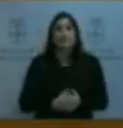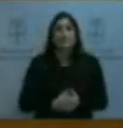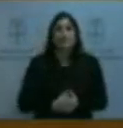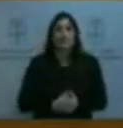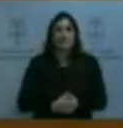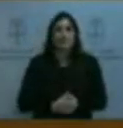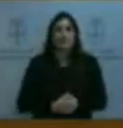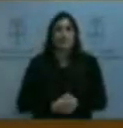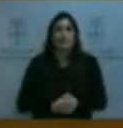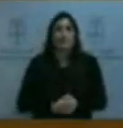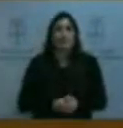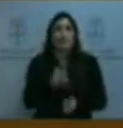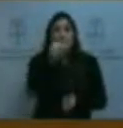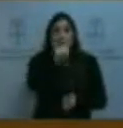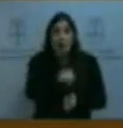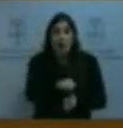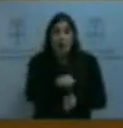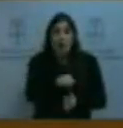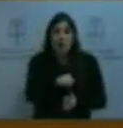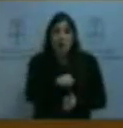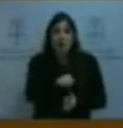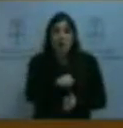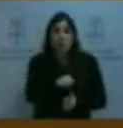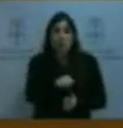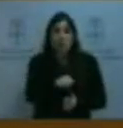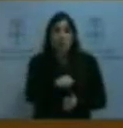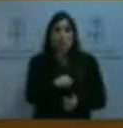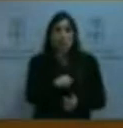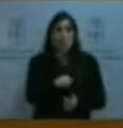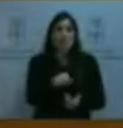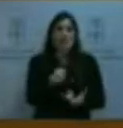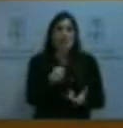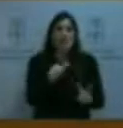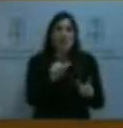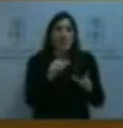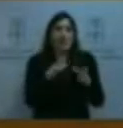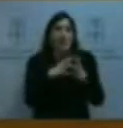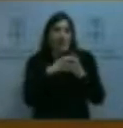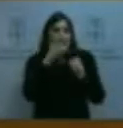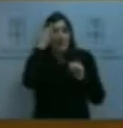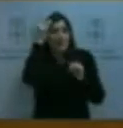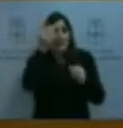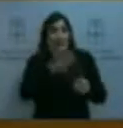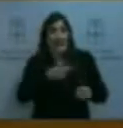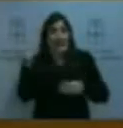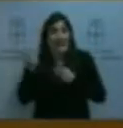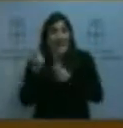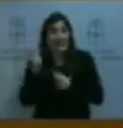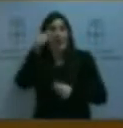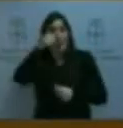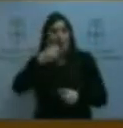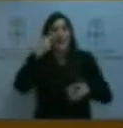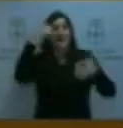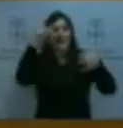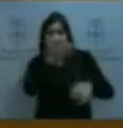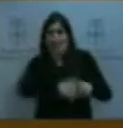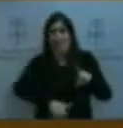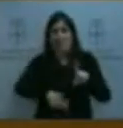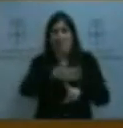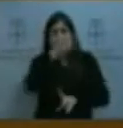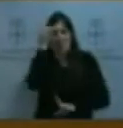una vieja y ansiada aspiración de la emigración asturiana, porque, bueno, todo apunta a que hoy va a